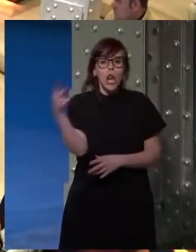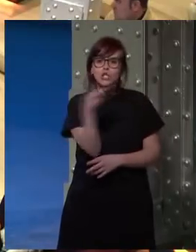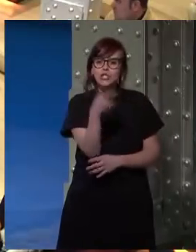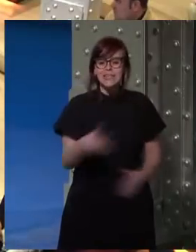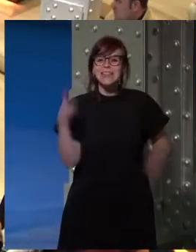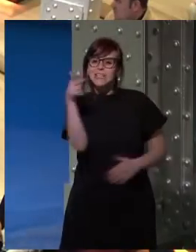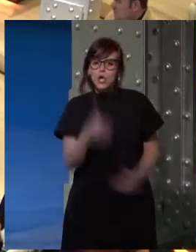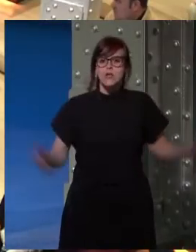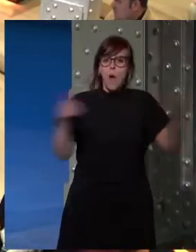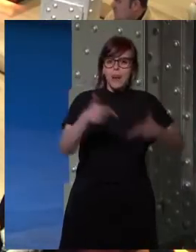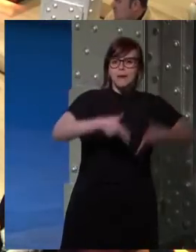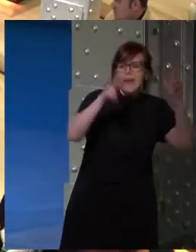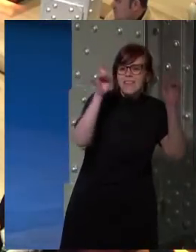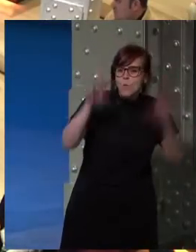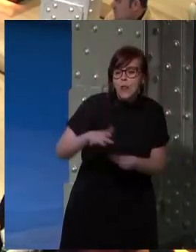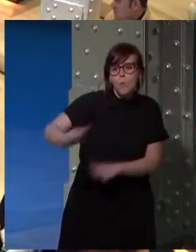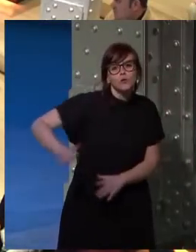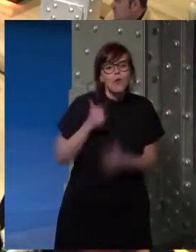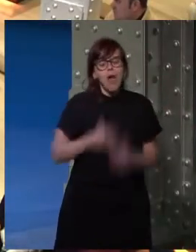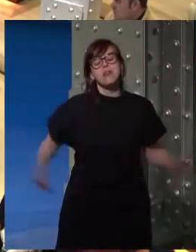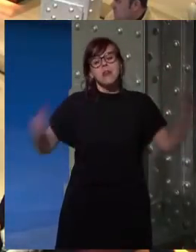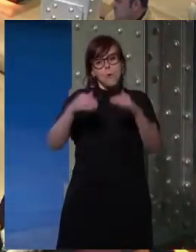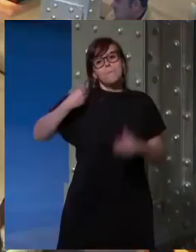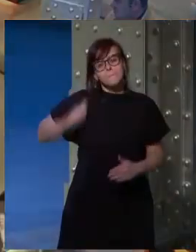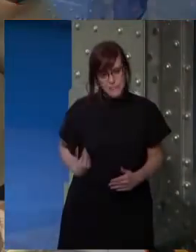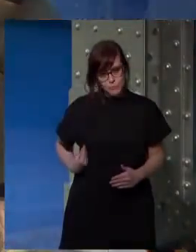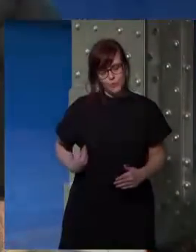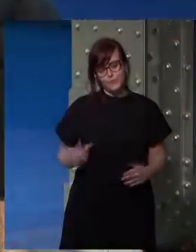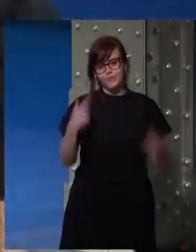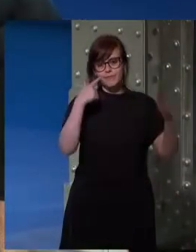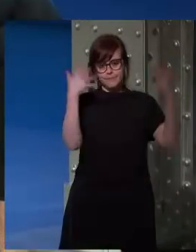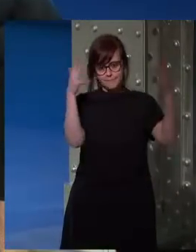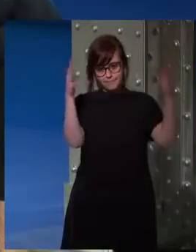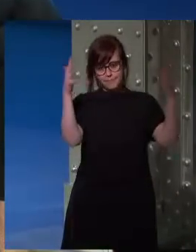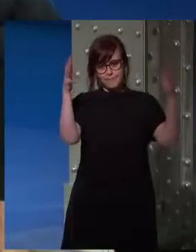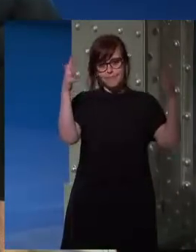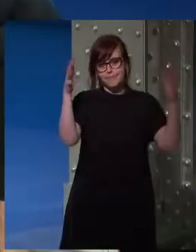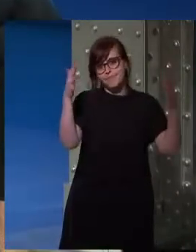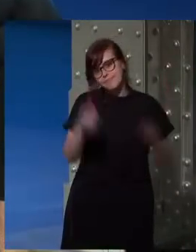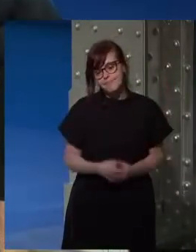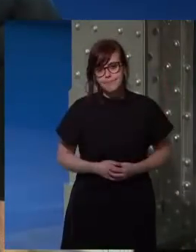derechos, las mismas libertades y las mismas oportunidades.